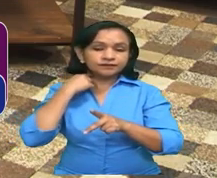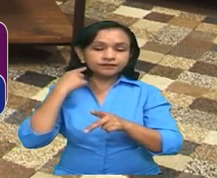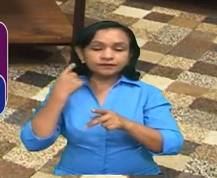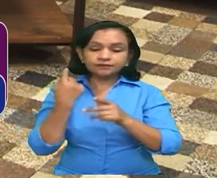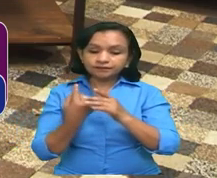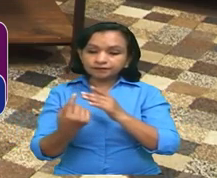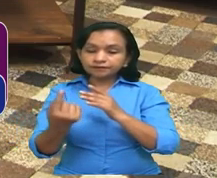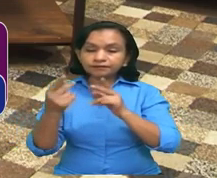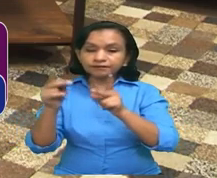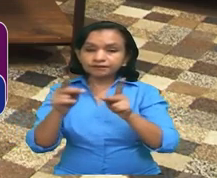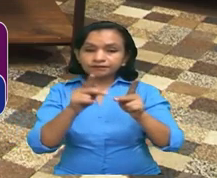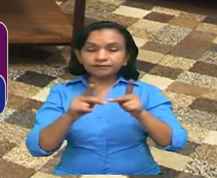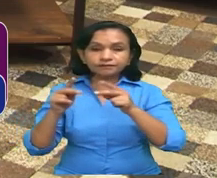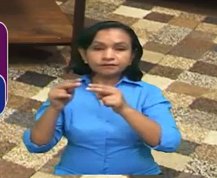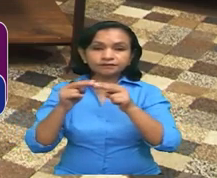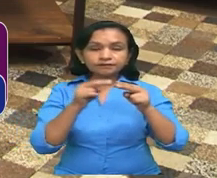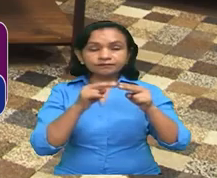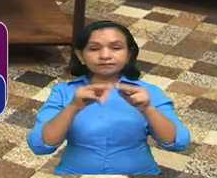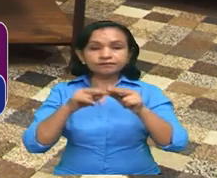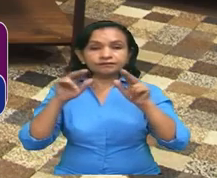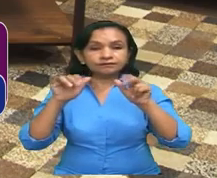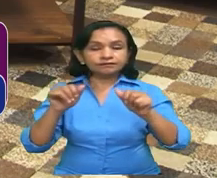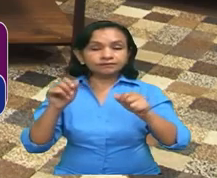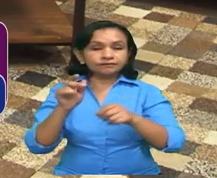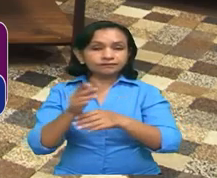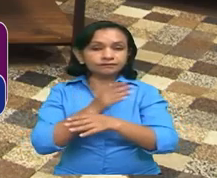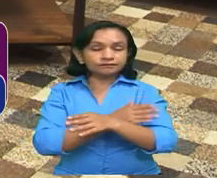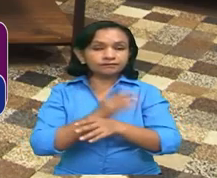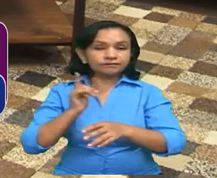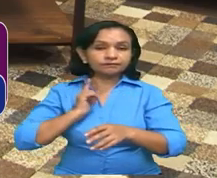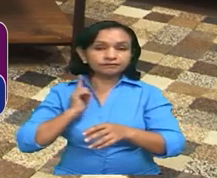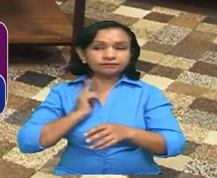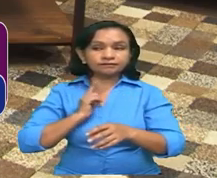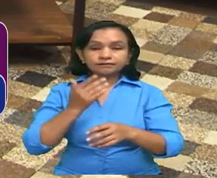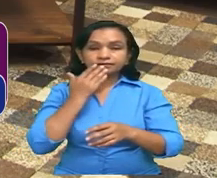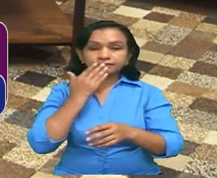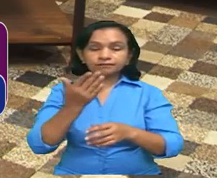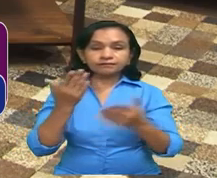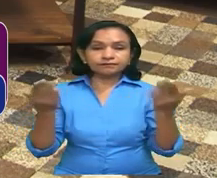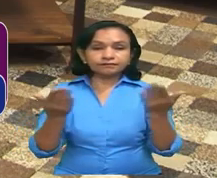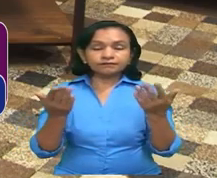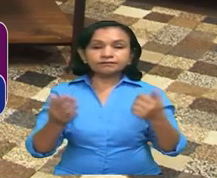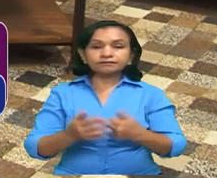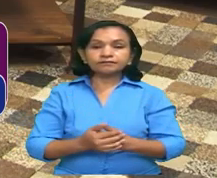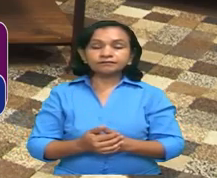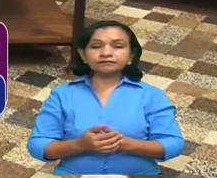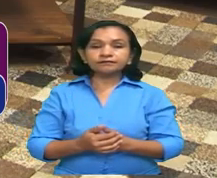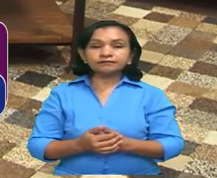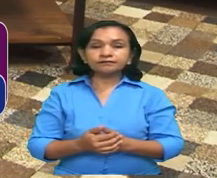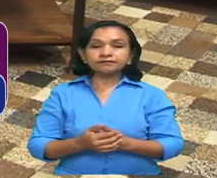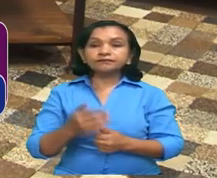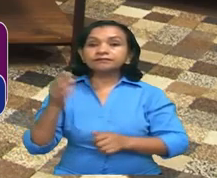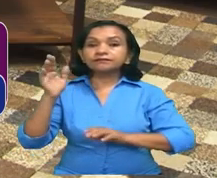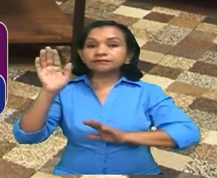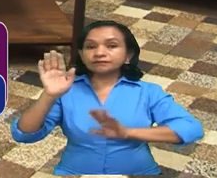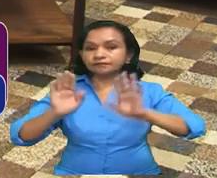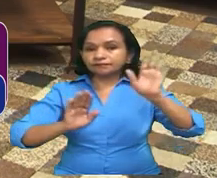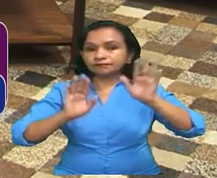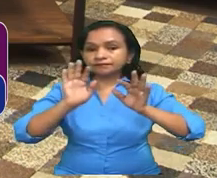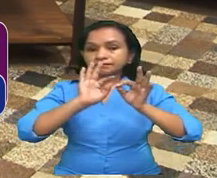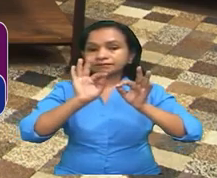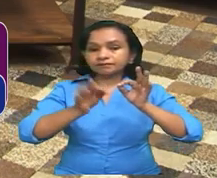tener más alianzas, como decías vos, ellos tienen la posibilidad de que la estadía en sus hoteles sea mayor, o sea,